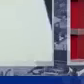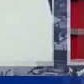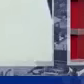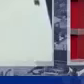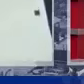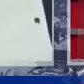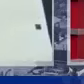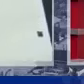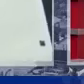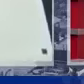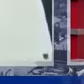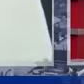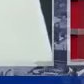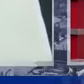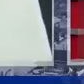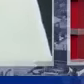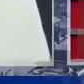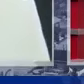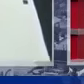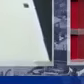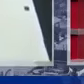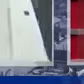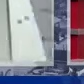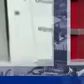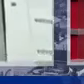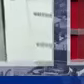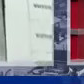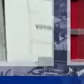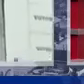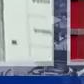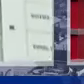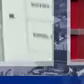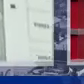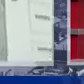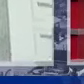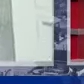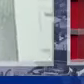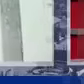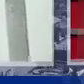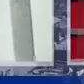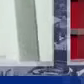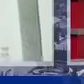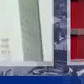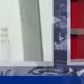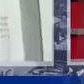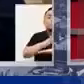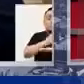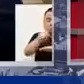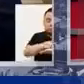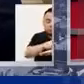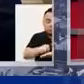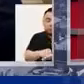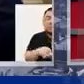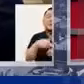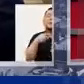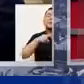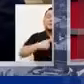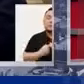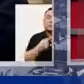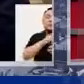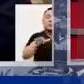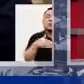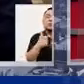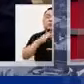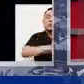es donde no llega Ompe, donde no llega Redieck, donde adulteran los votos, adulteran